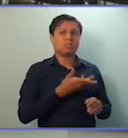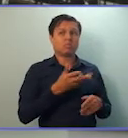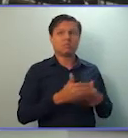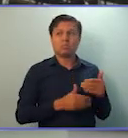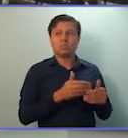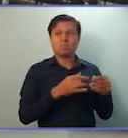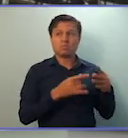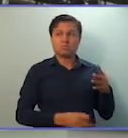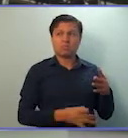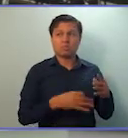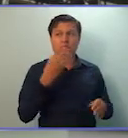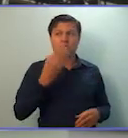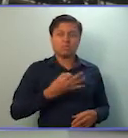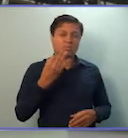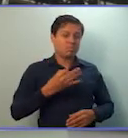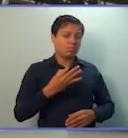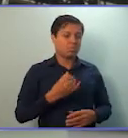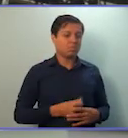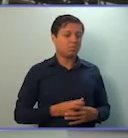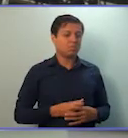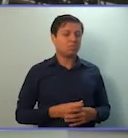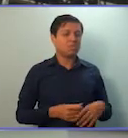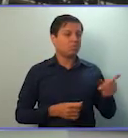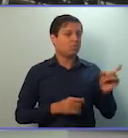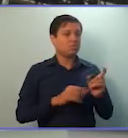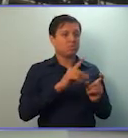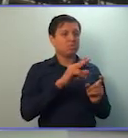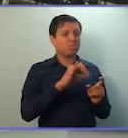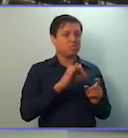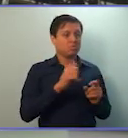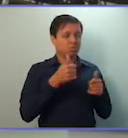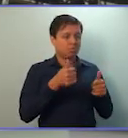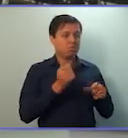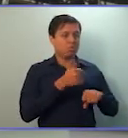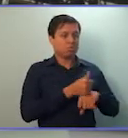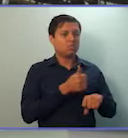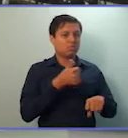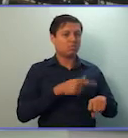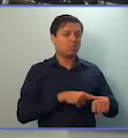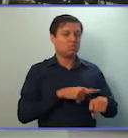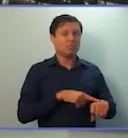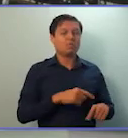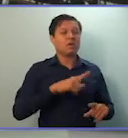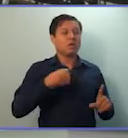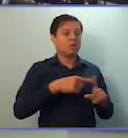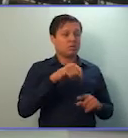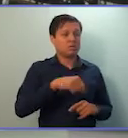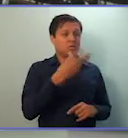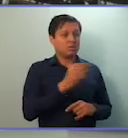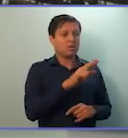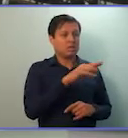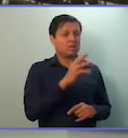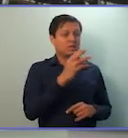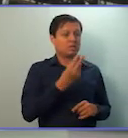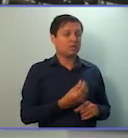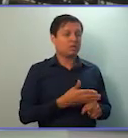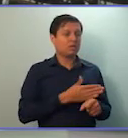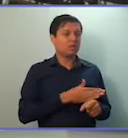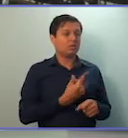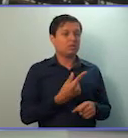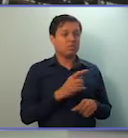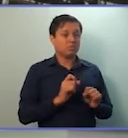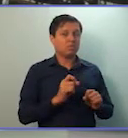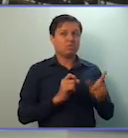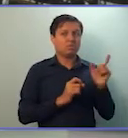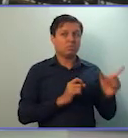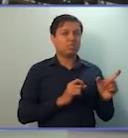trámite legal es necesario tener el dui de manera emergente de momento hasta esta fecha a 36 días de las elecciones sólo